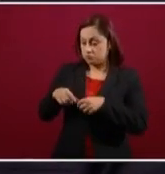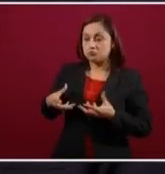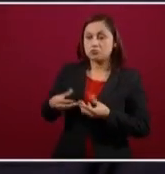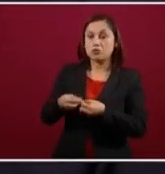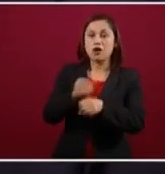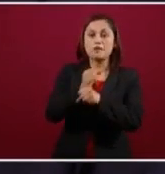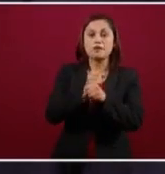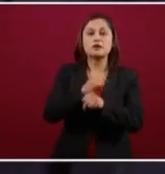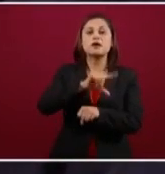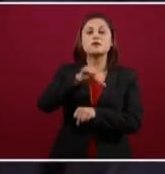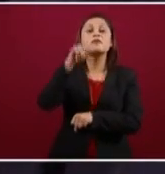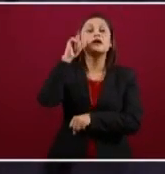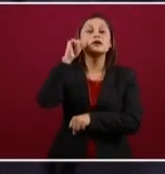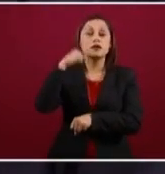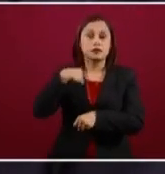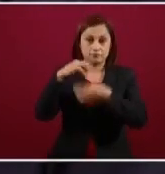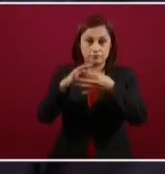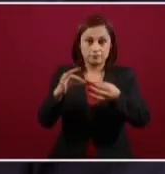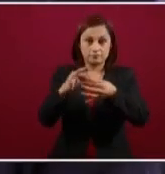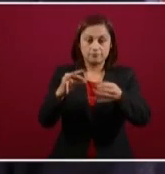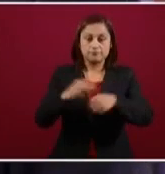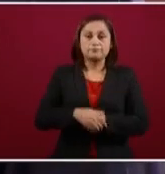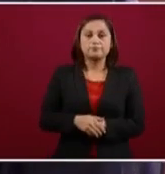los jueces hemos tenido